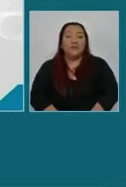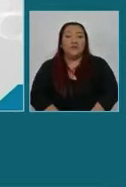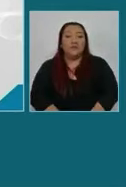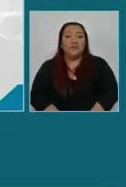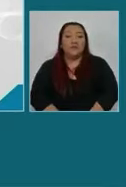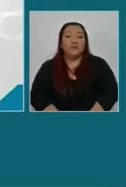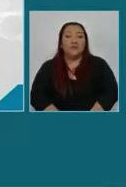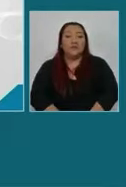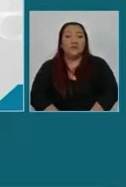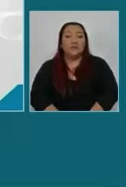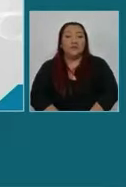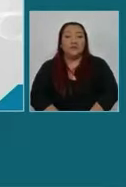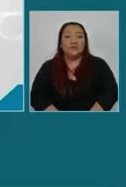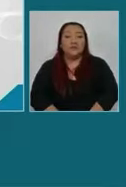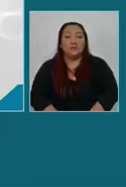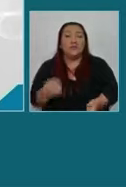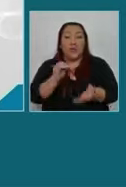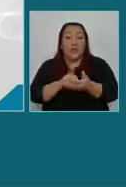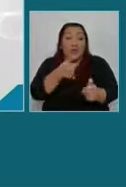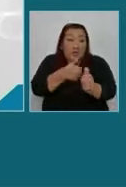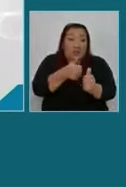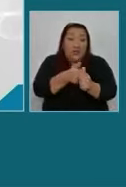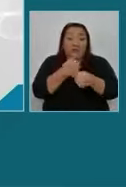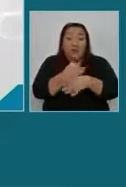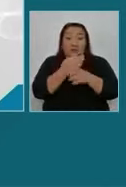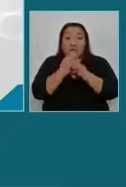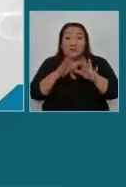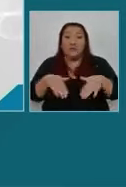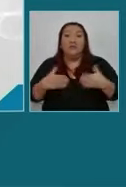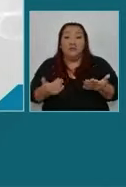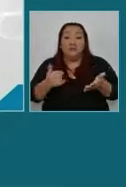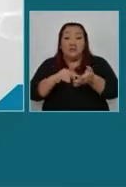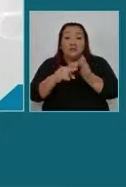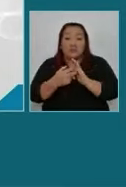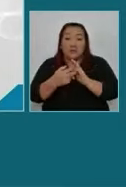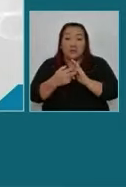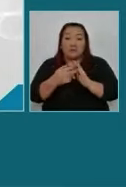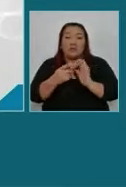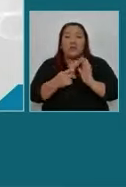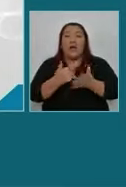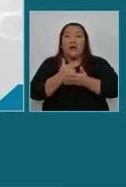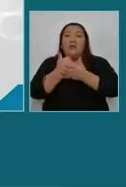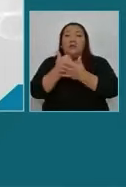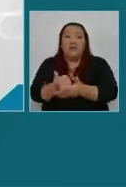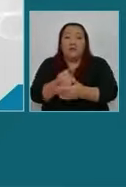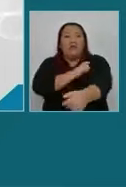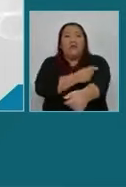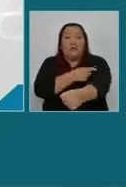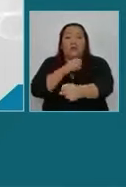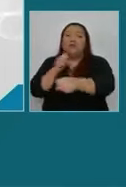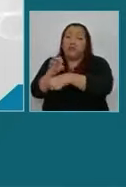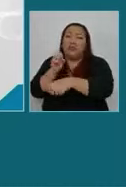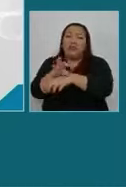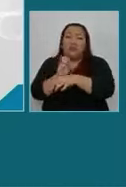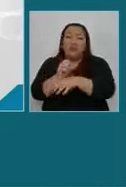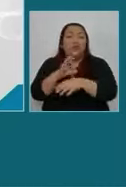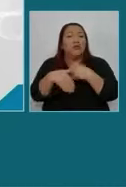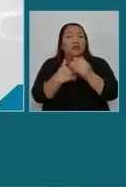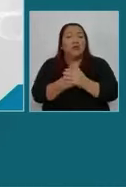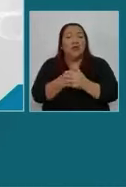también, como parte de esta misma estrategia, se ha podido, ayudar a fortalecer a redes